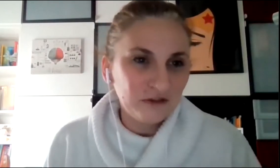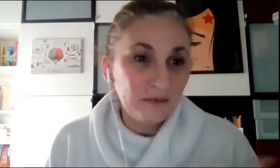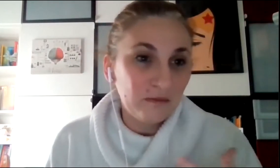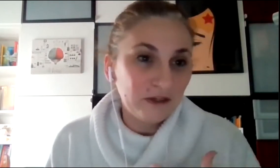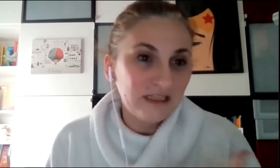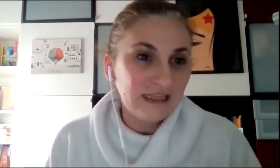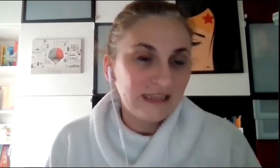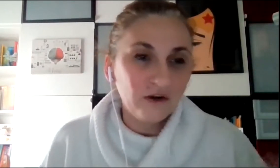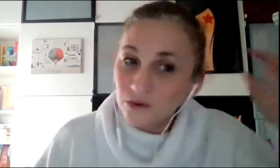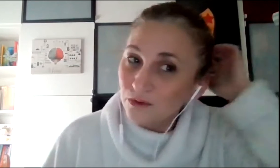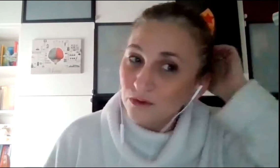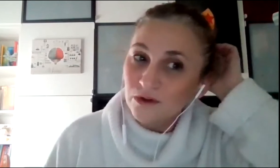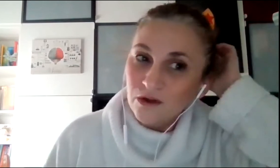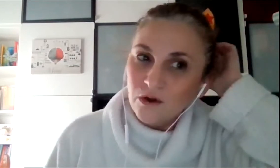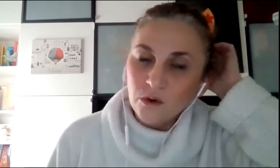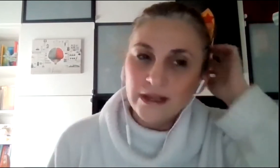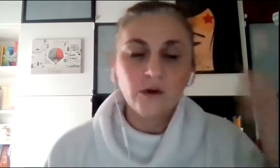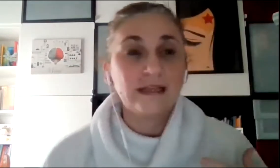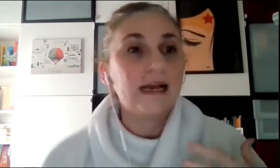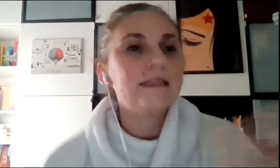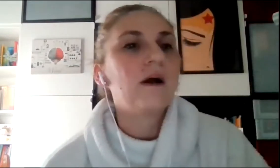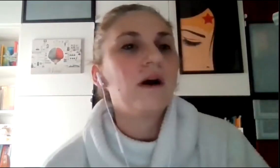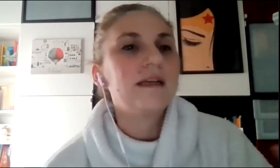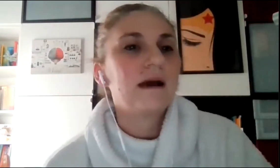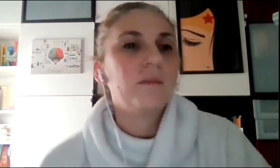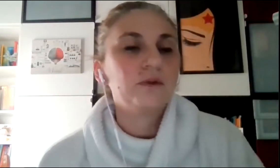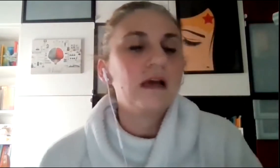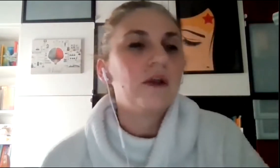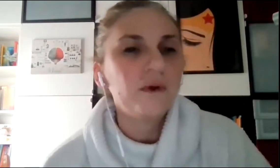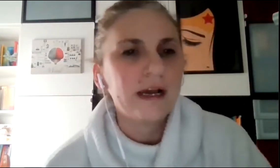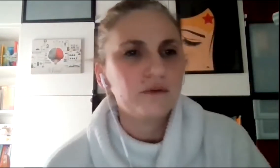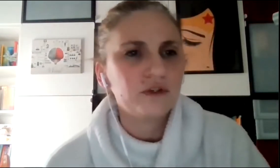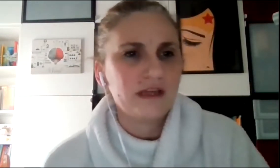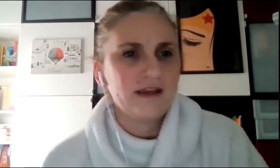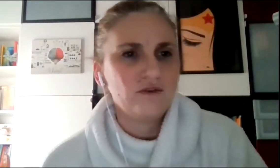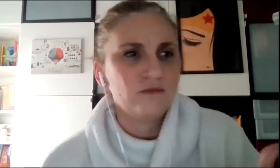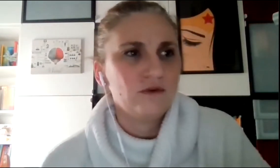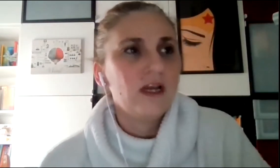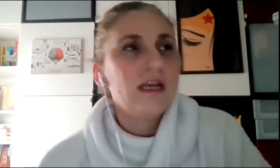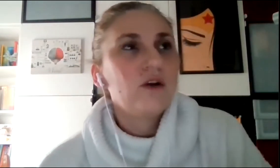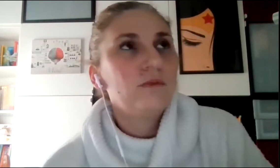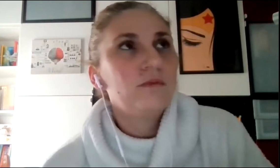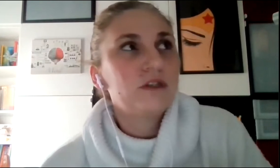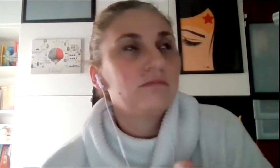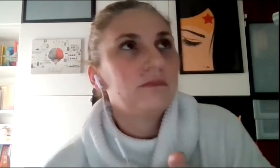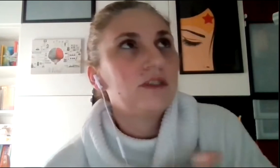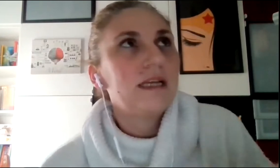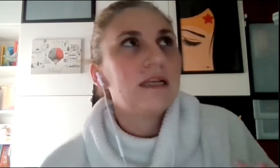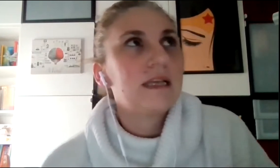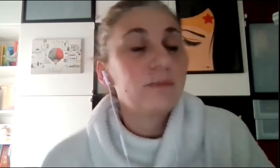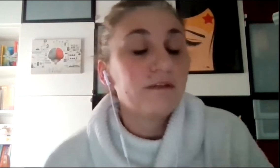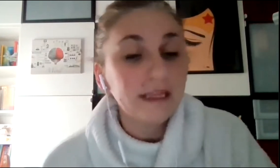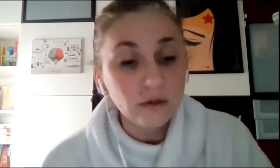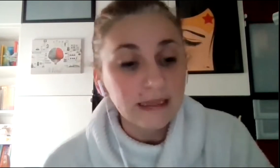derecho, ¿no? De por lo menos intentarlo o que tengan esa oportunidad, aunque luego no hagan uso de ella, ¿no? Como pues, no sé,